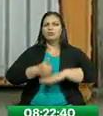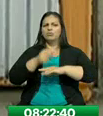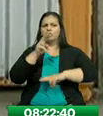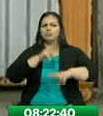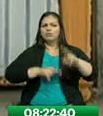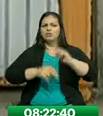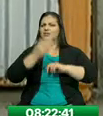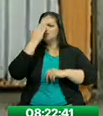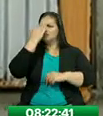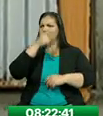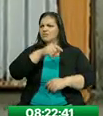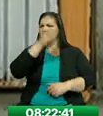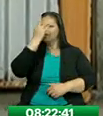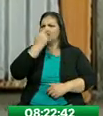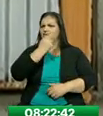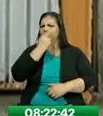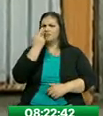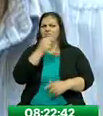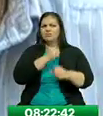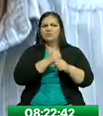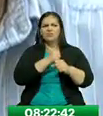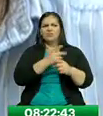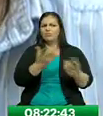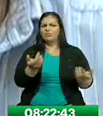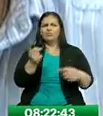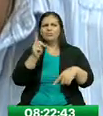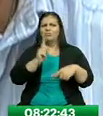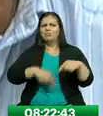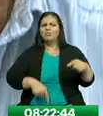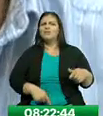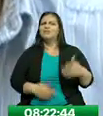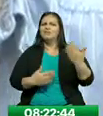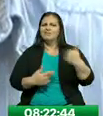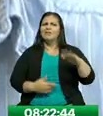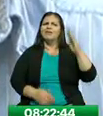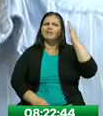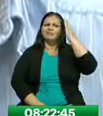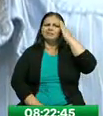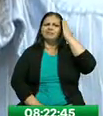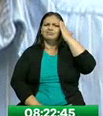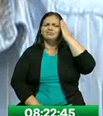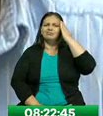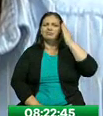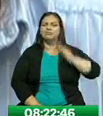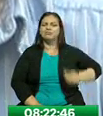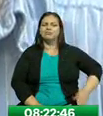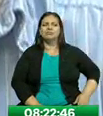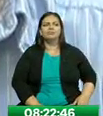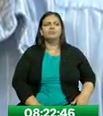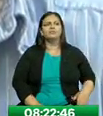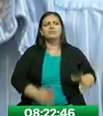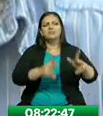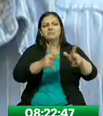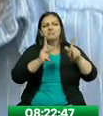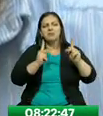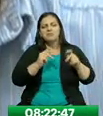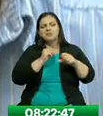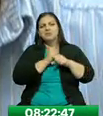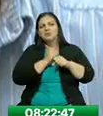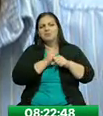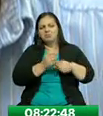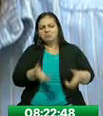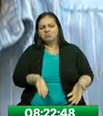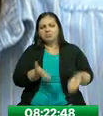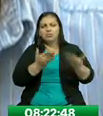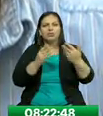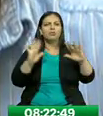apropiado para rehabilitación cuando se procedió a realizar la captura porque no contaba con permisos de funcionamiento en